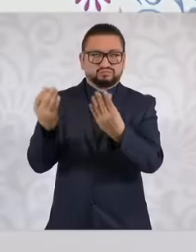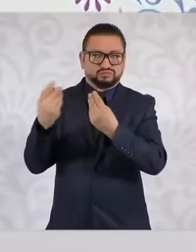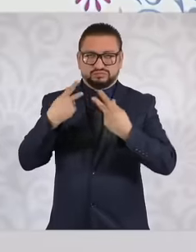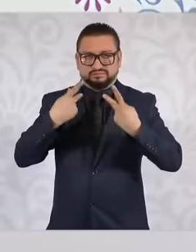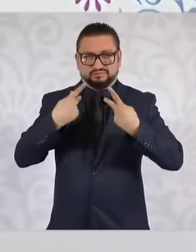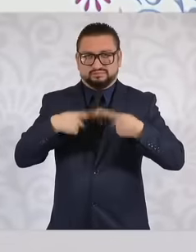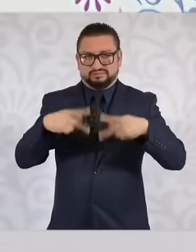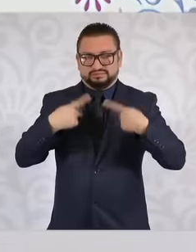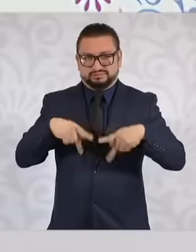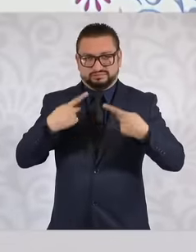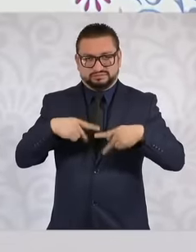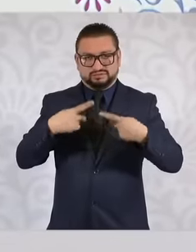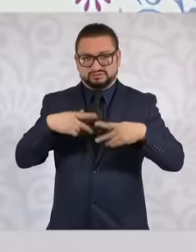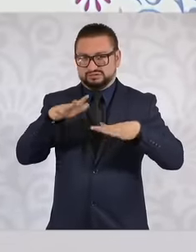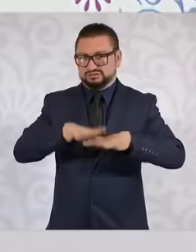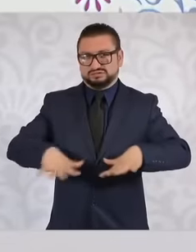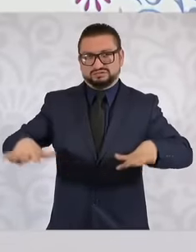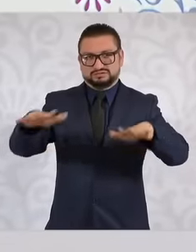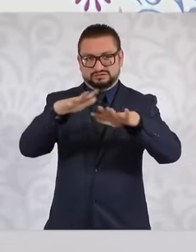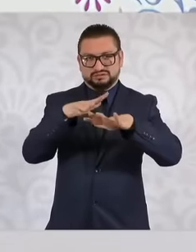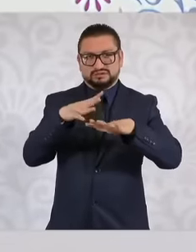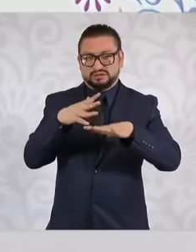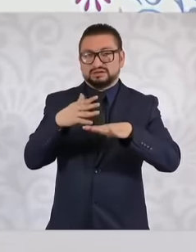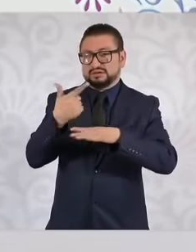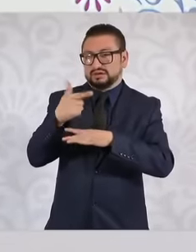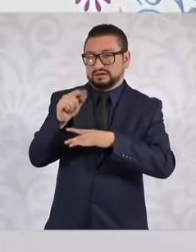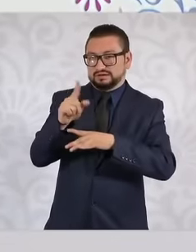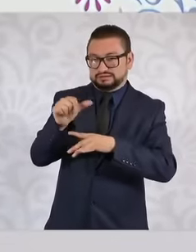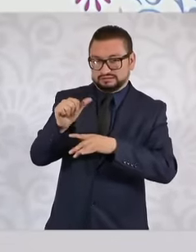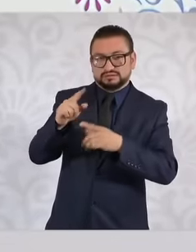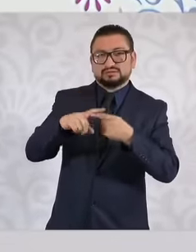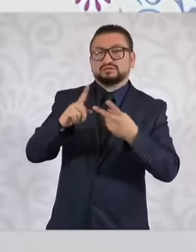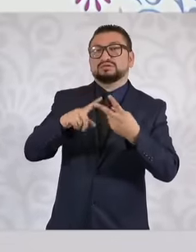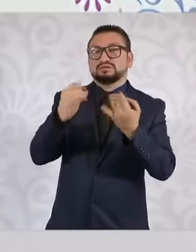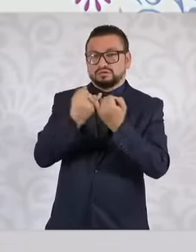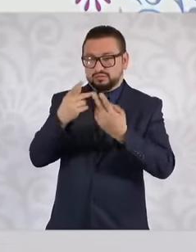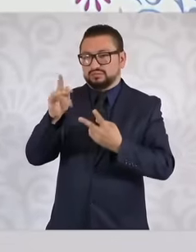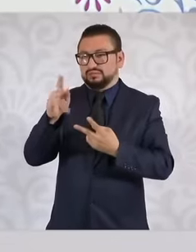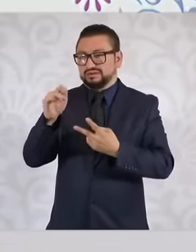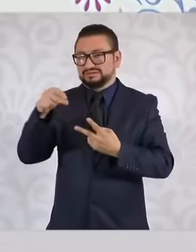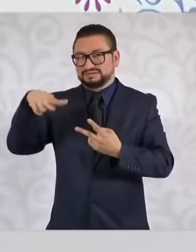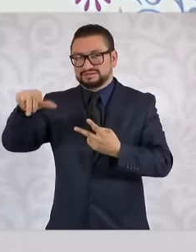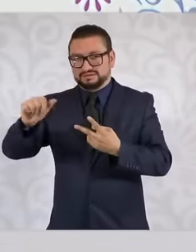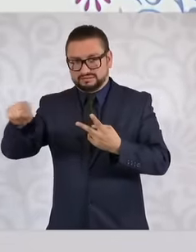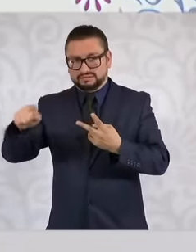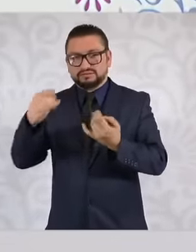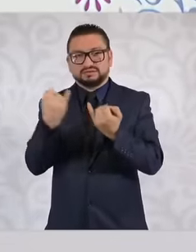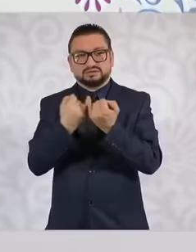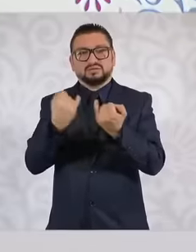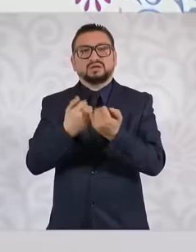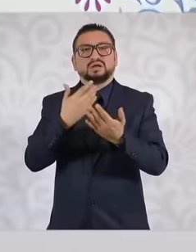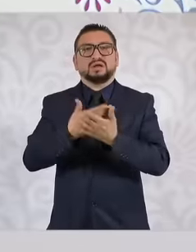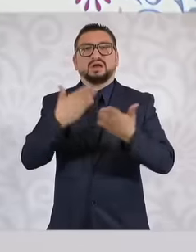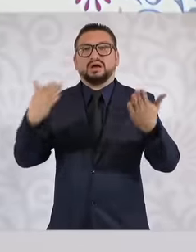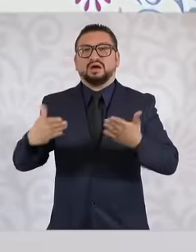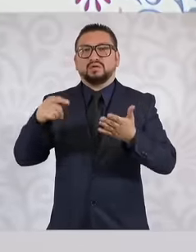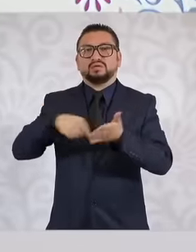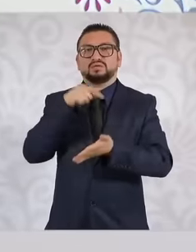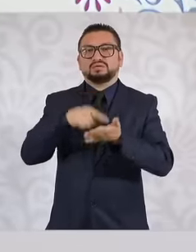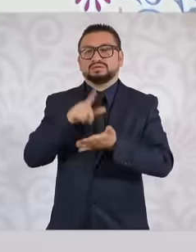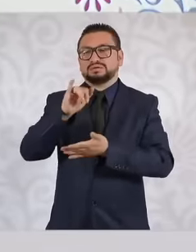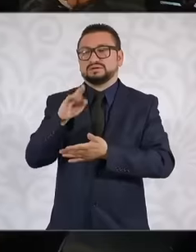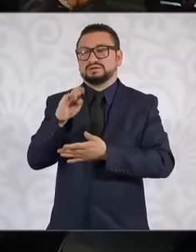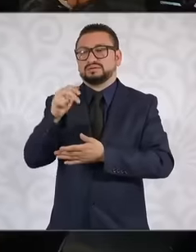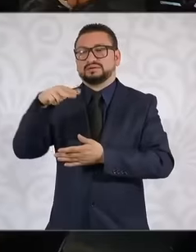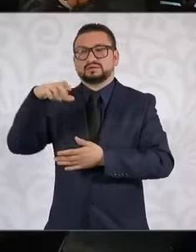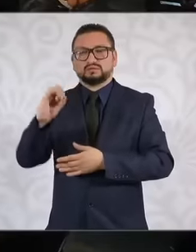civiles, y ya no solamente en Gaza, en Palestina en su conjunto, y ahora está pasando a Líbano.